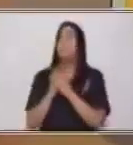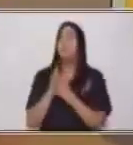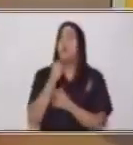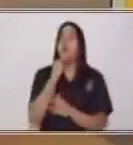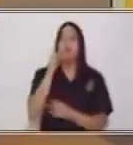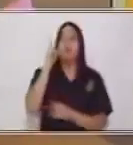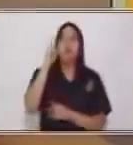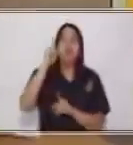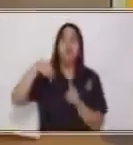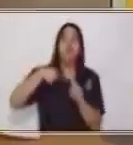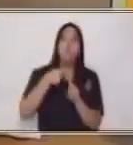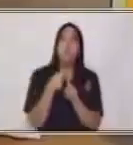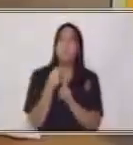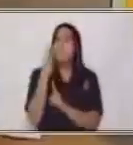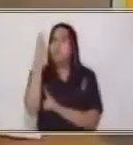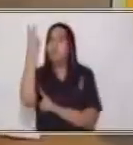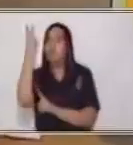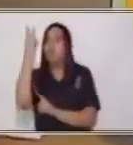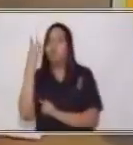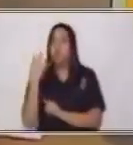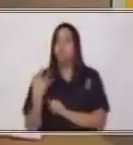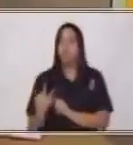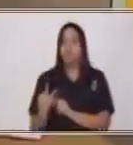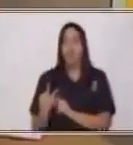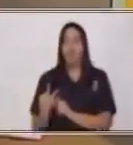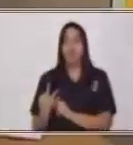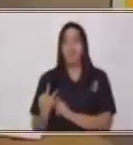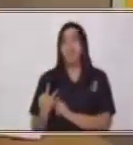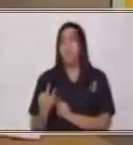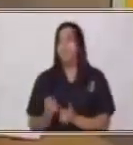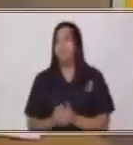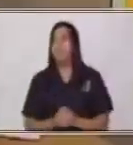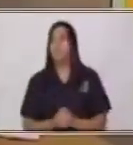1 más 2 que llevo, 3.